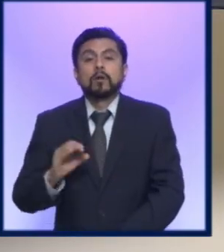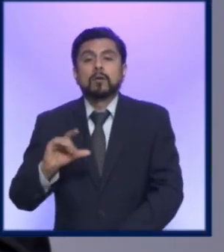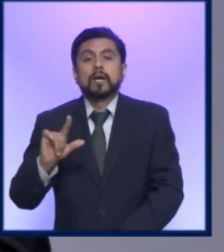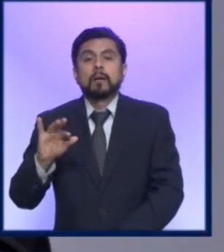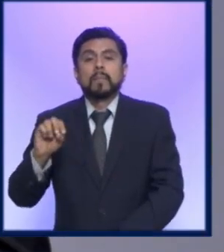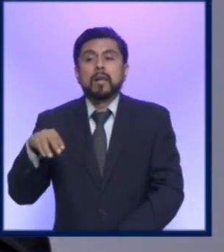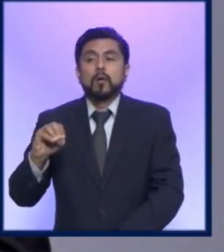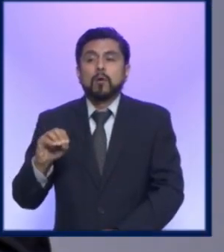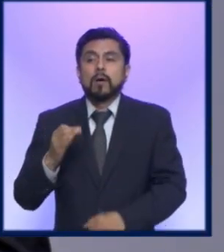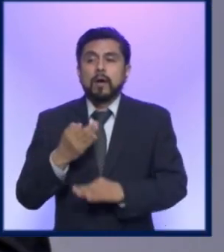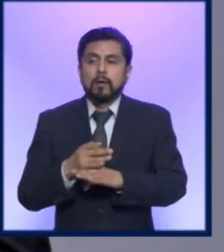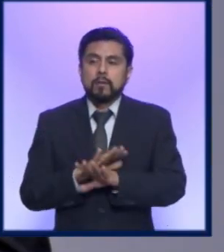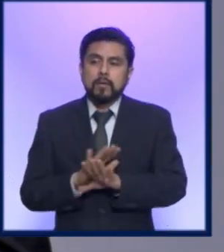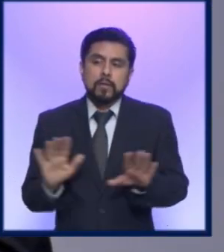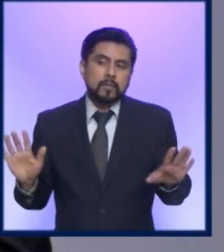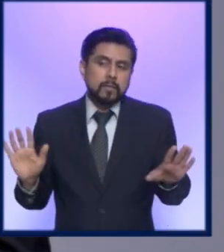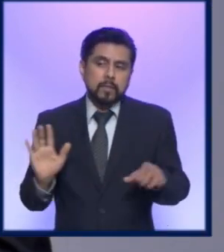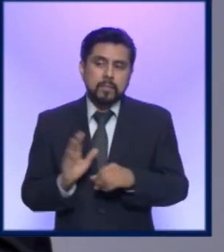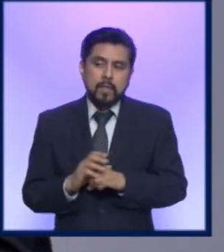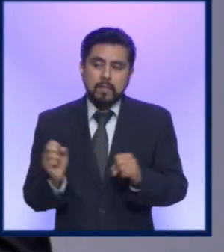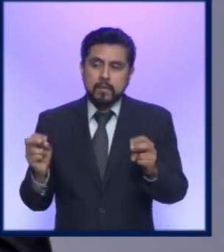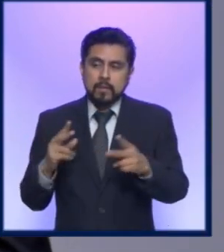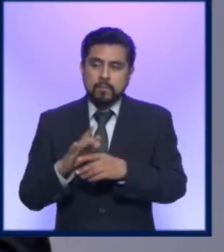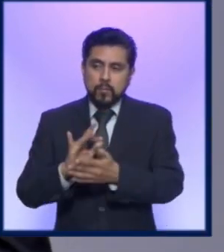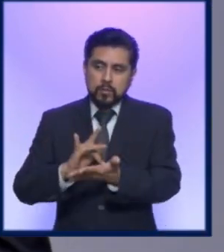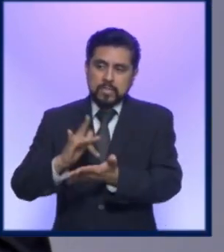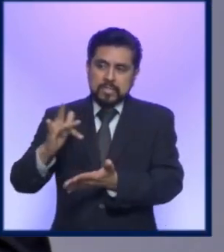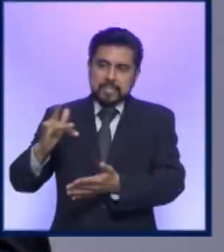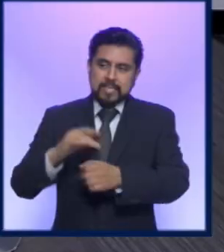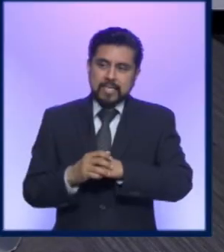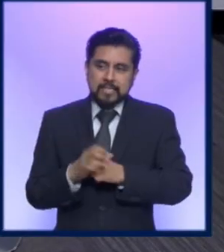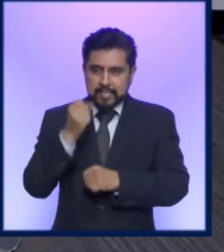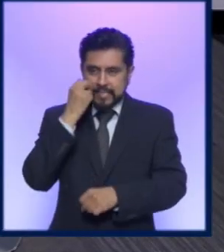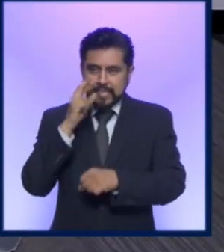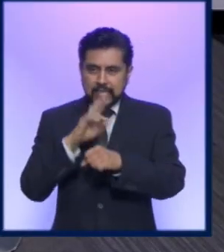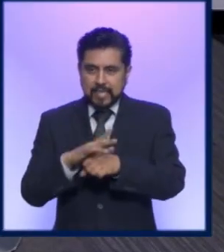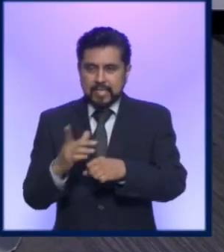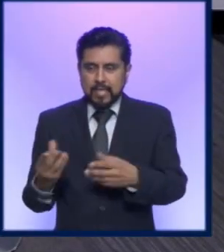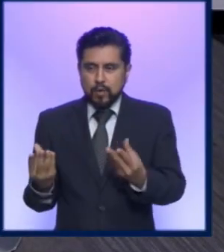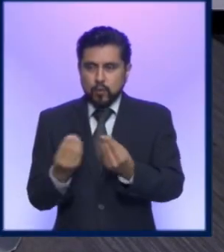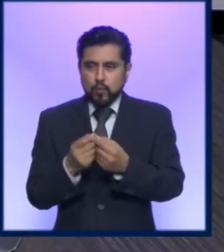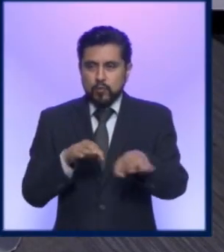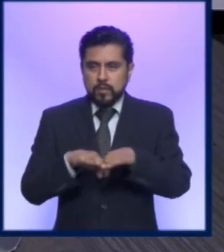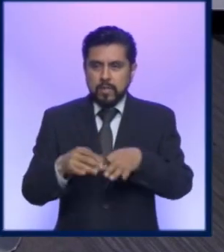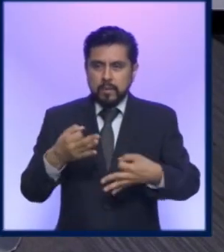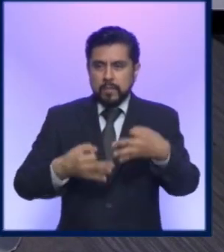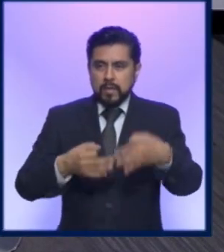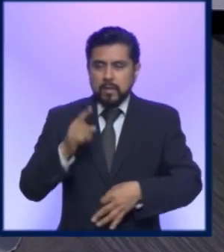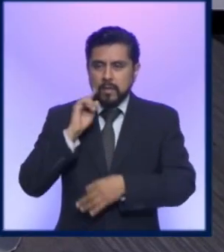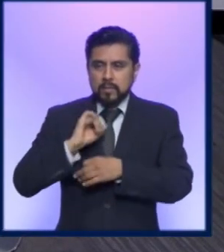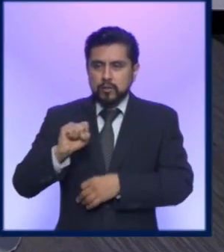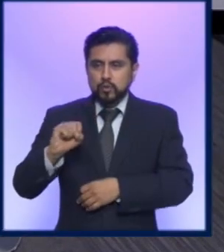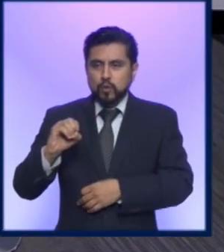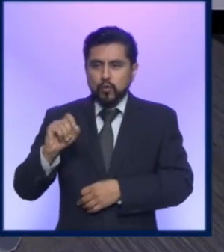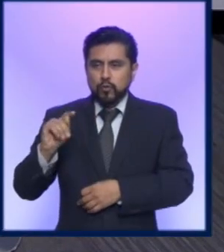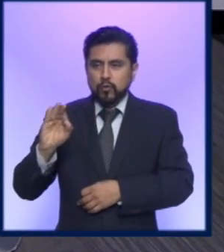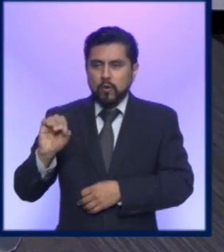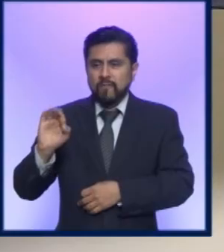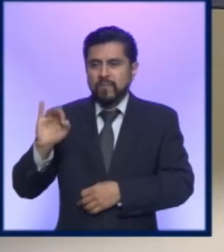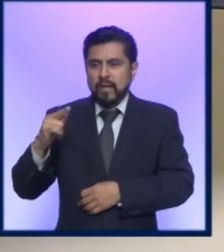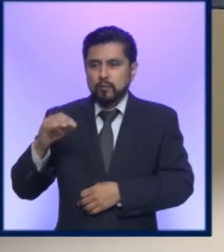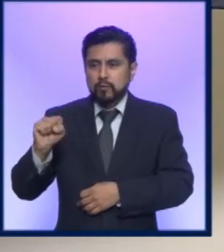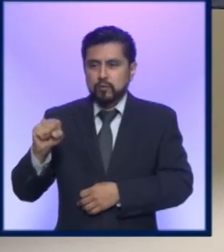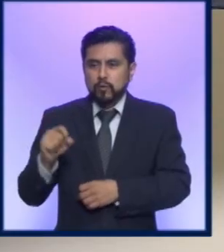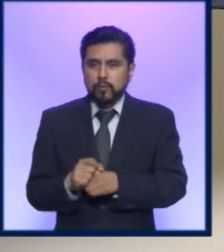otra vez me voy a despedir de ti muchas gracias secretario de estudio y cuenta de la ponencia la magistrada Mónica ral Soto fregoso Carmelo